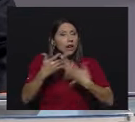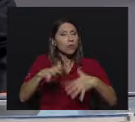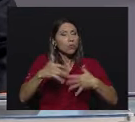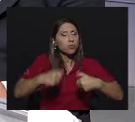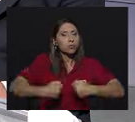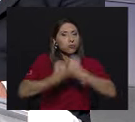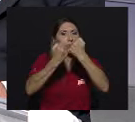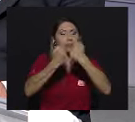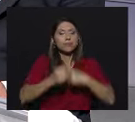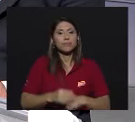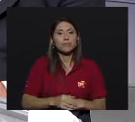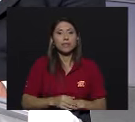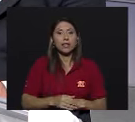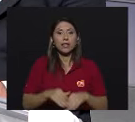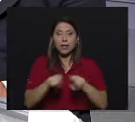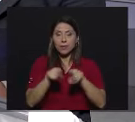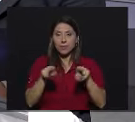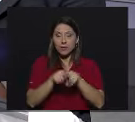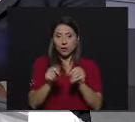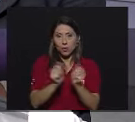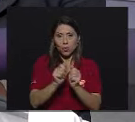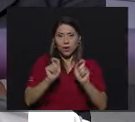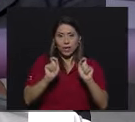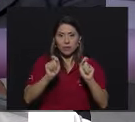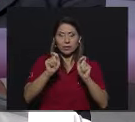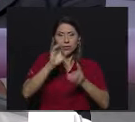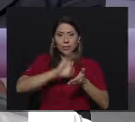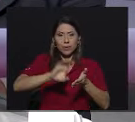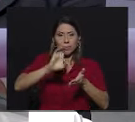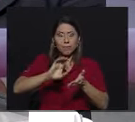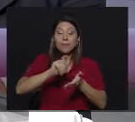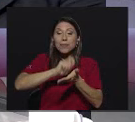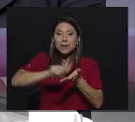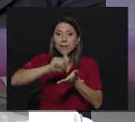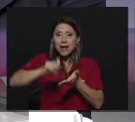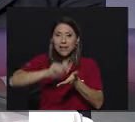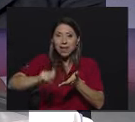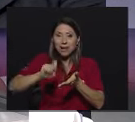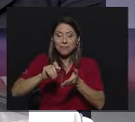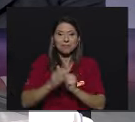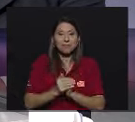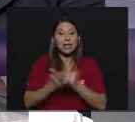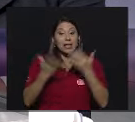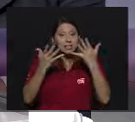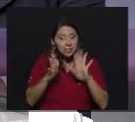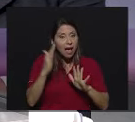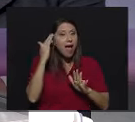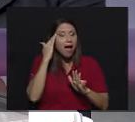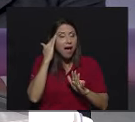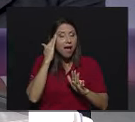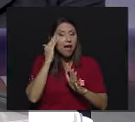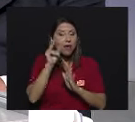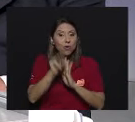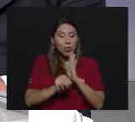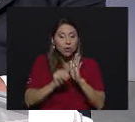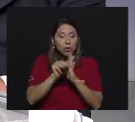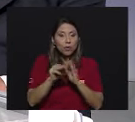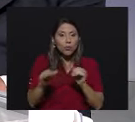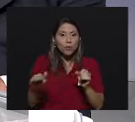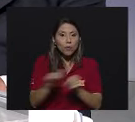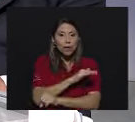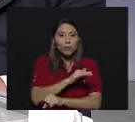interna, decíamos nosotros en el caso de la educación primaria. Ya reflexionaba sobre el tema del currículo